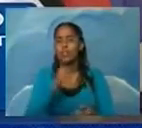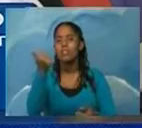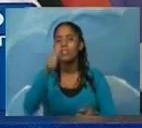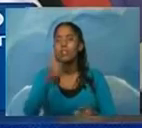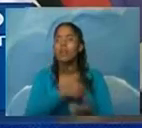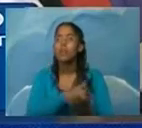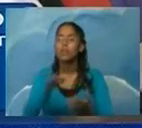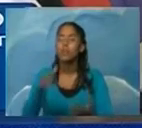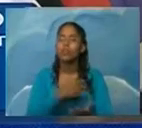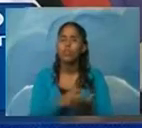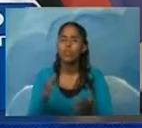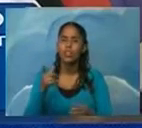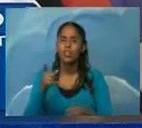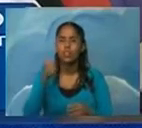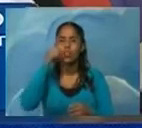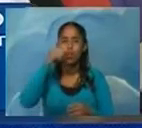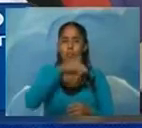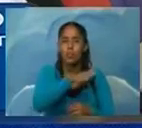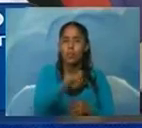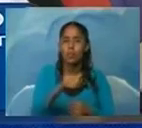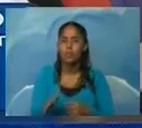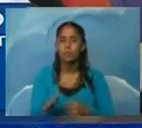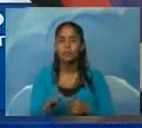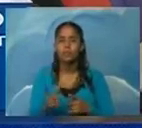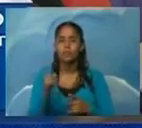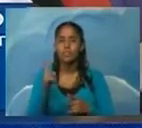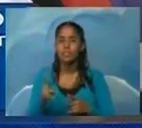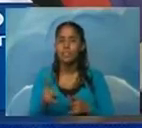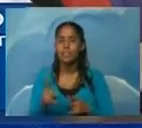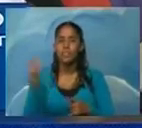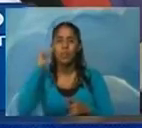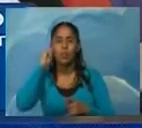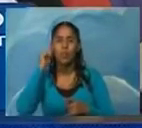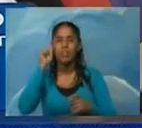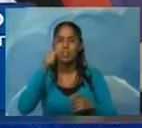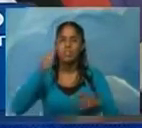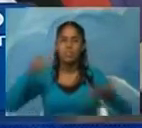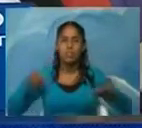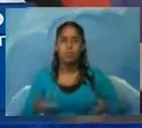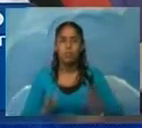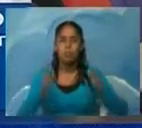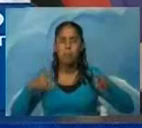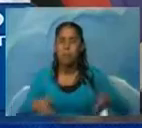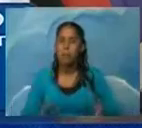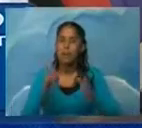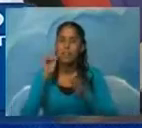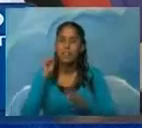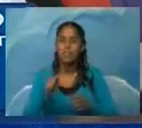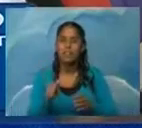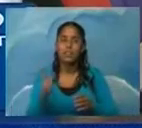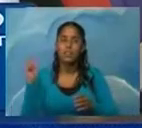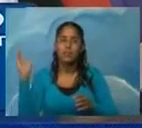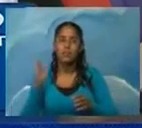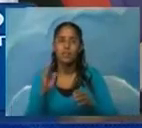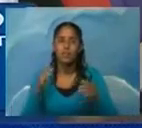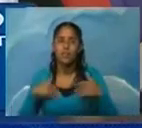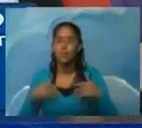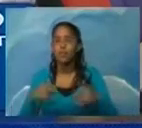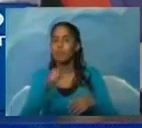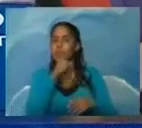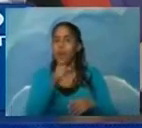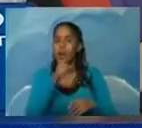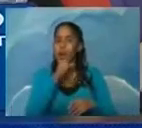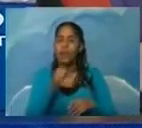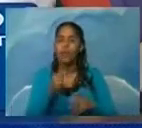millones de habitantes. Esos son los pueblos. No, esas mueren si paren. Ay, Dios mío. De ahí viene precisamente mi abuelo.